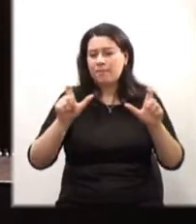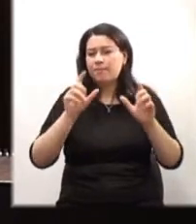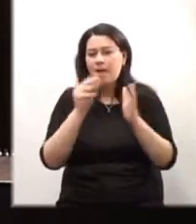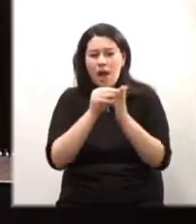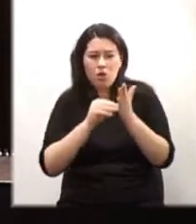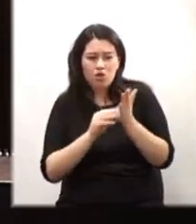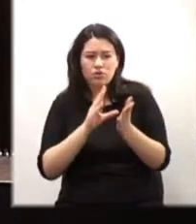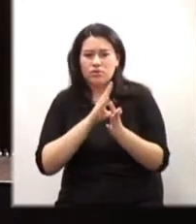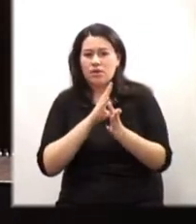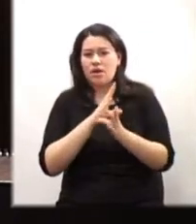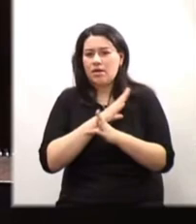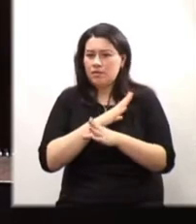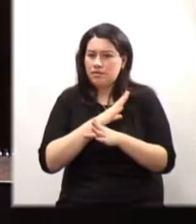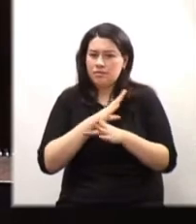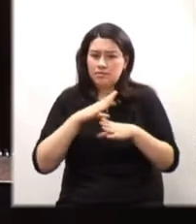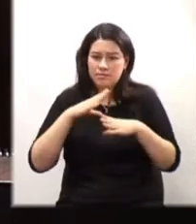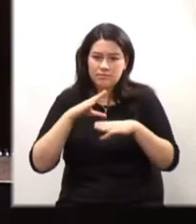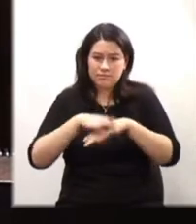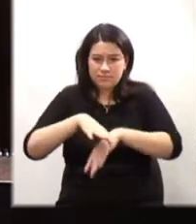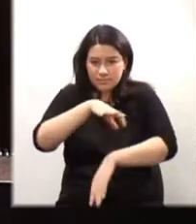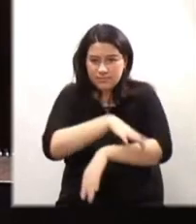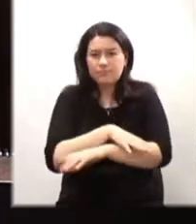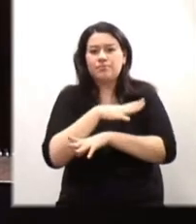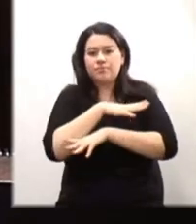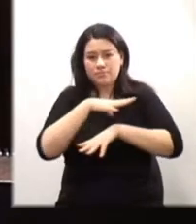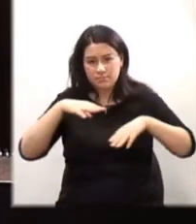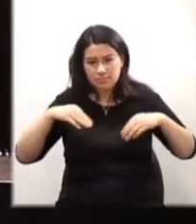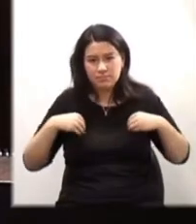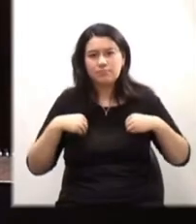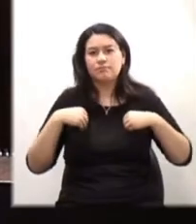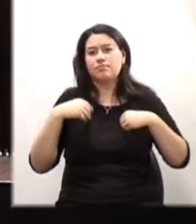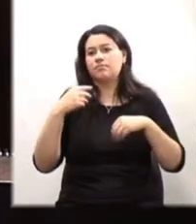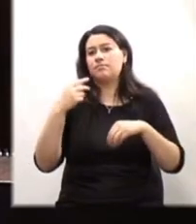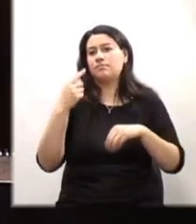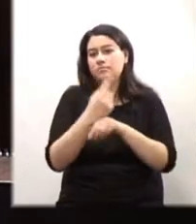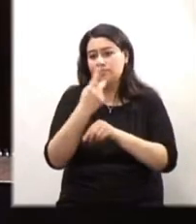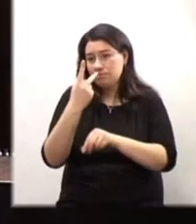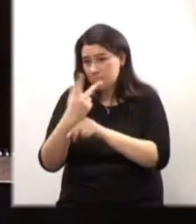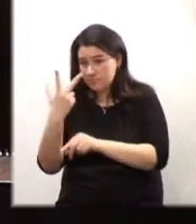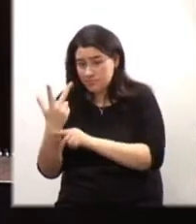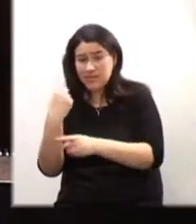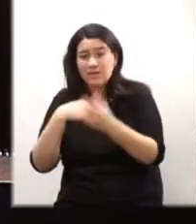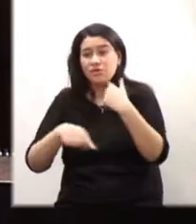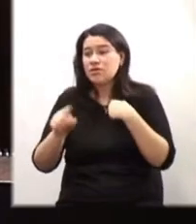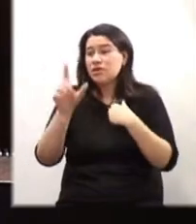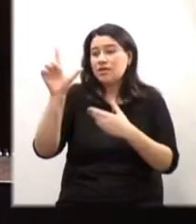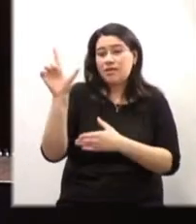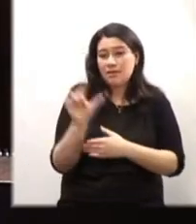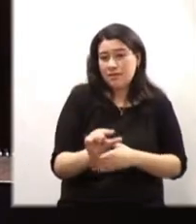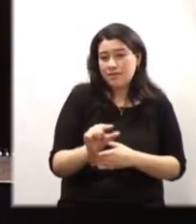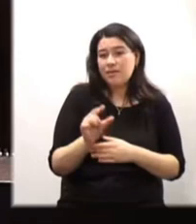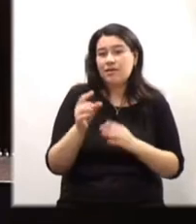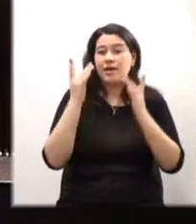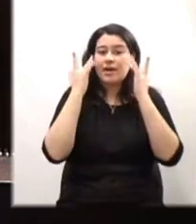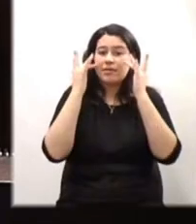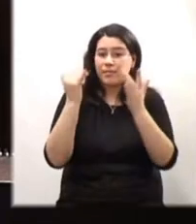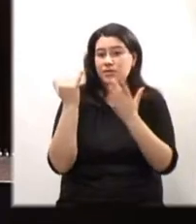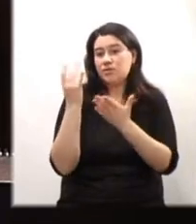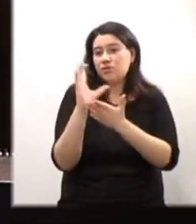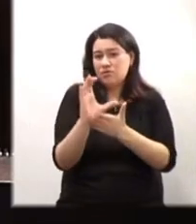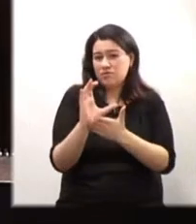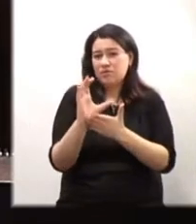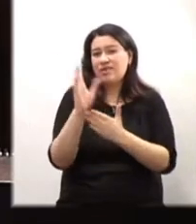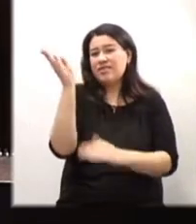media, y el gasto por alumno también cae. Eso quiere decir que la inversión en educación cayó mucho más, a una tasa